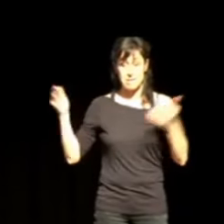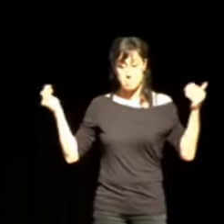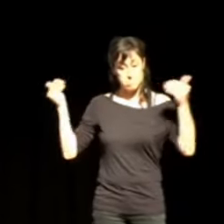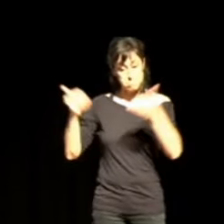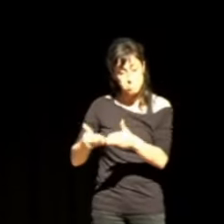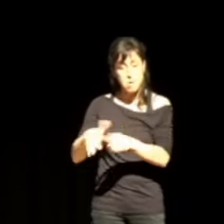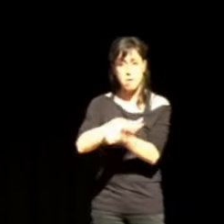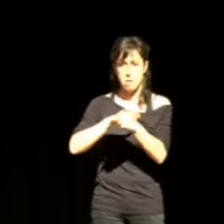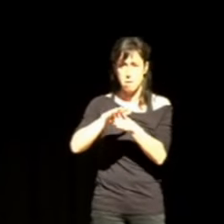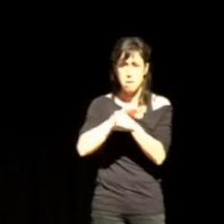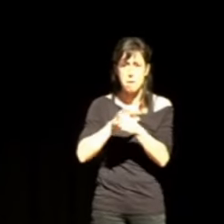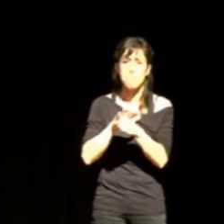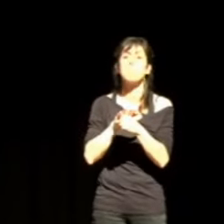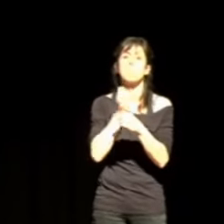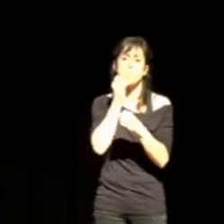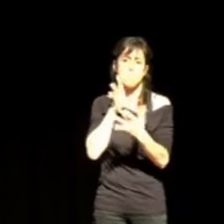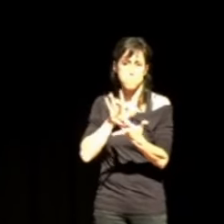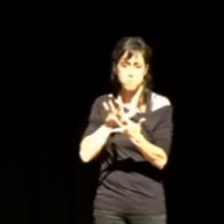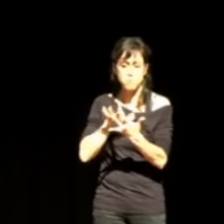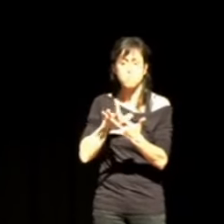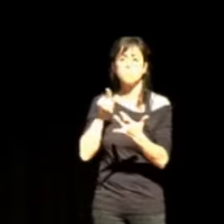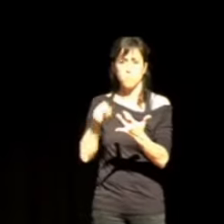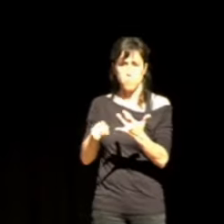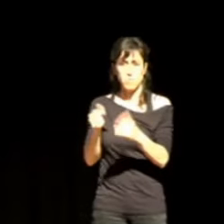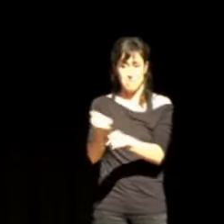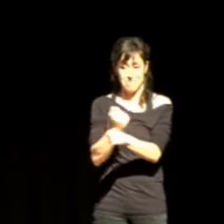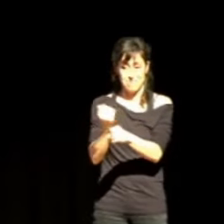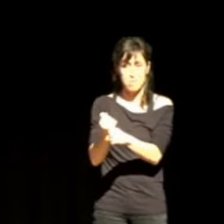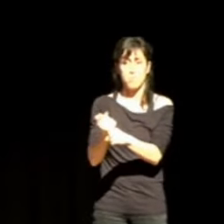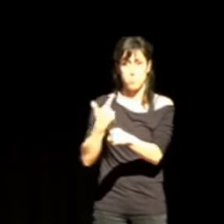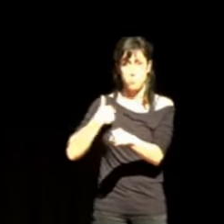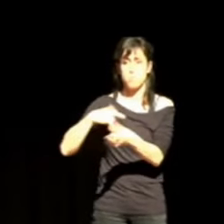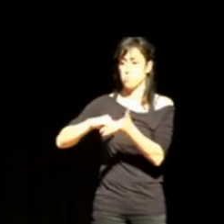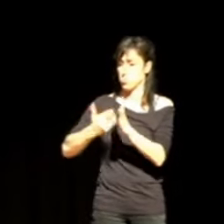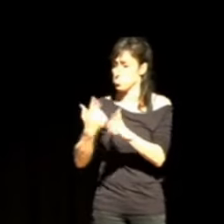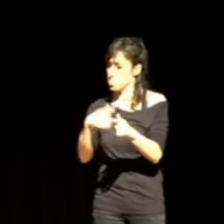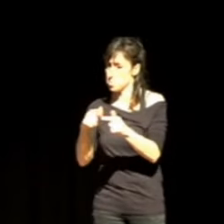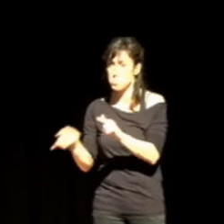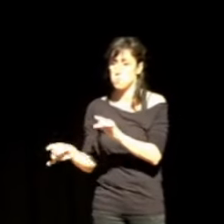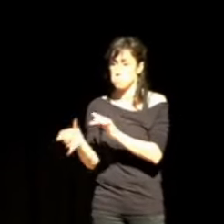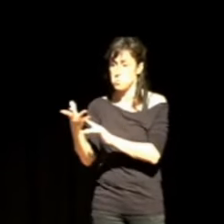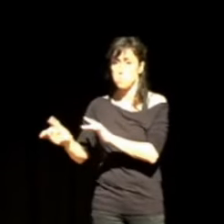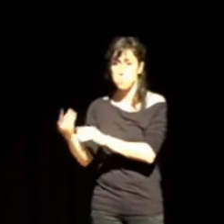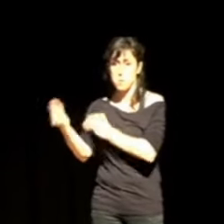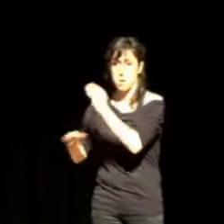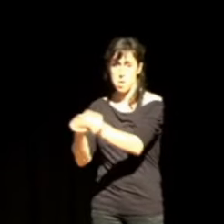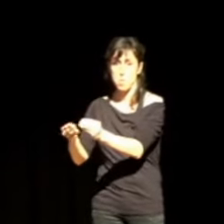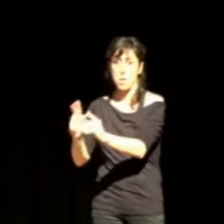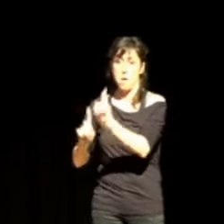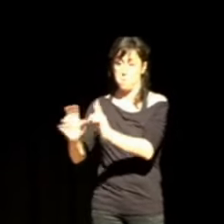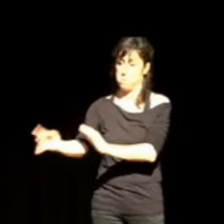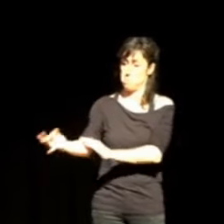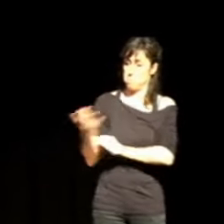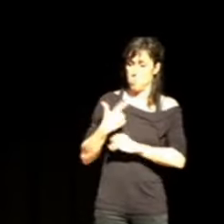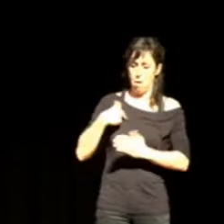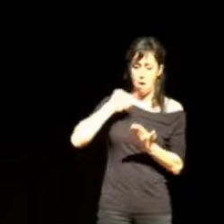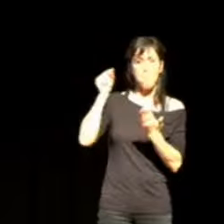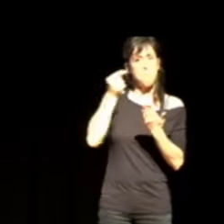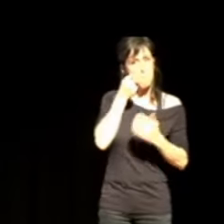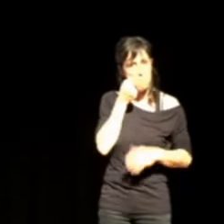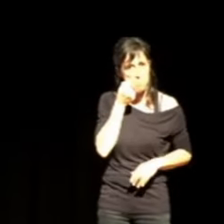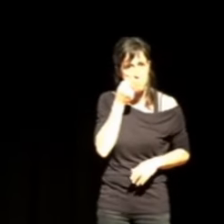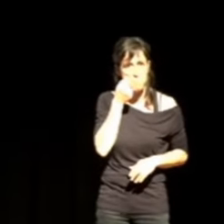está haciendo cosas y proyectos sobre el buen trato que yo me entero porque de cuando en cuando me envían algo. Y entonces me entero que están trabajando